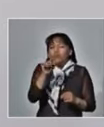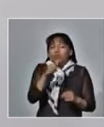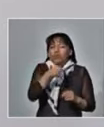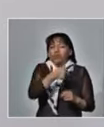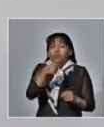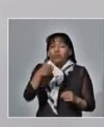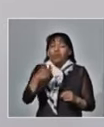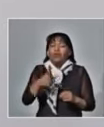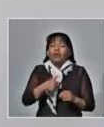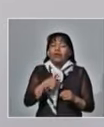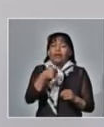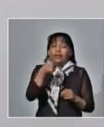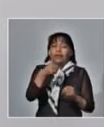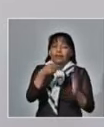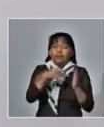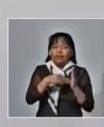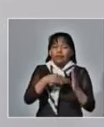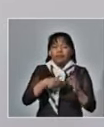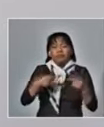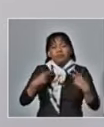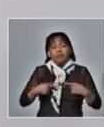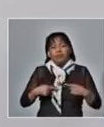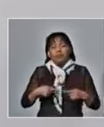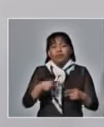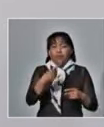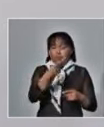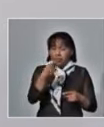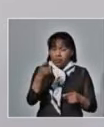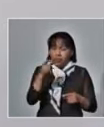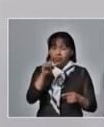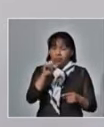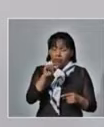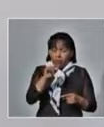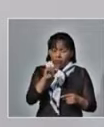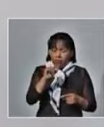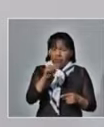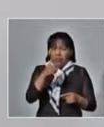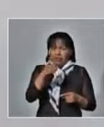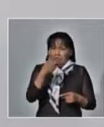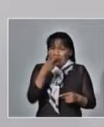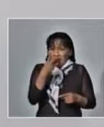habitantes. En Puebla, según el INEGI, hay 173 policías